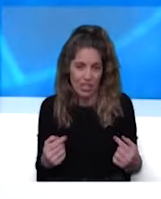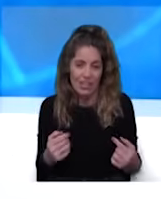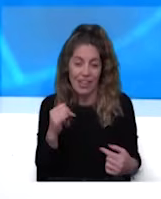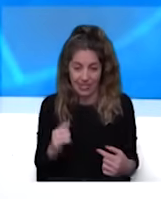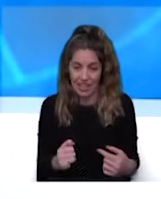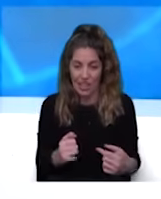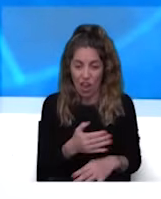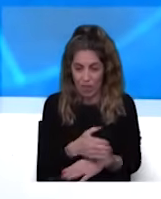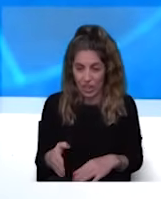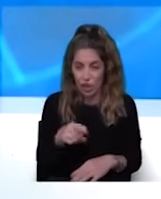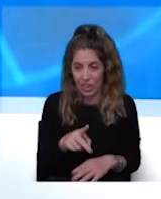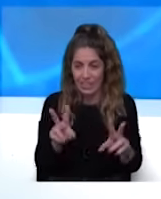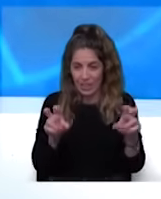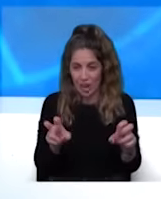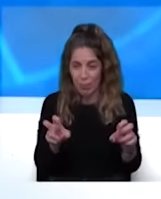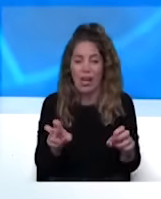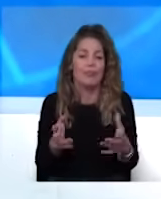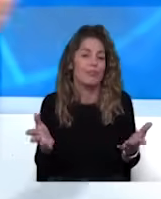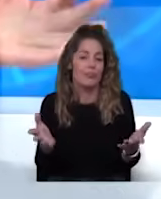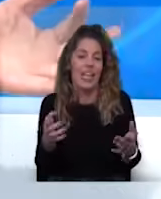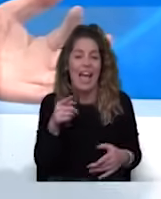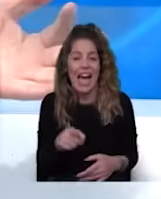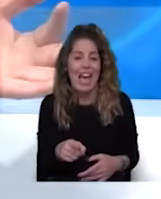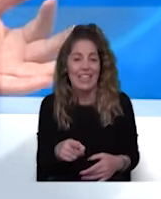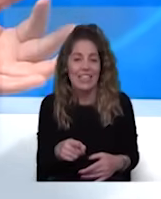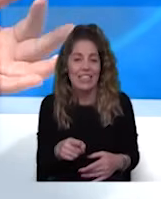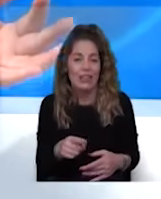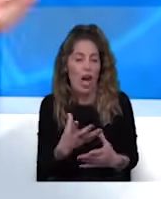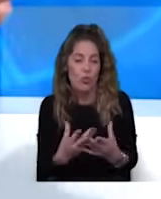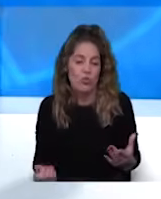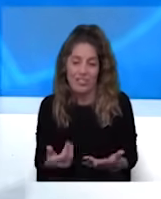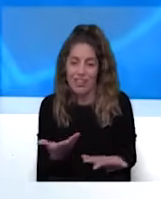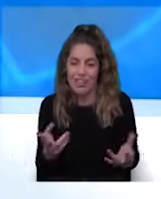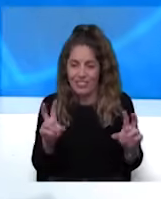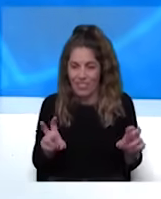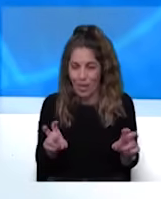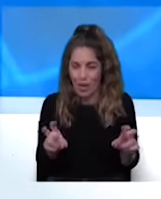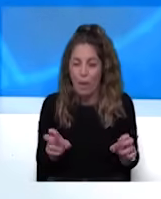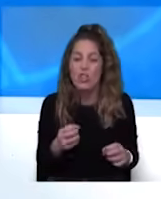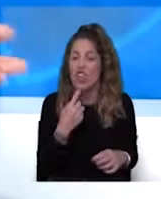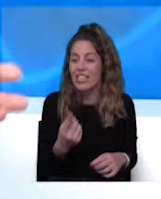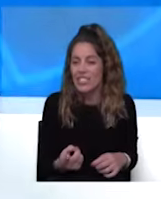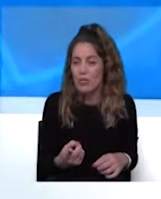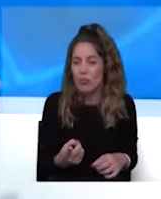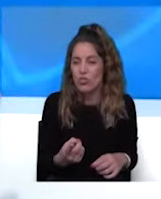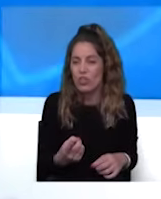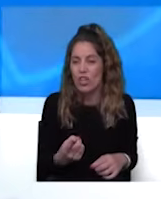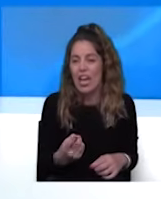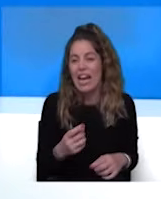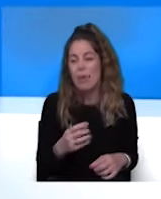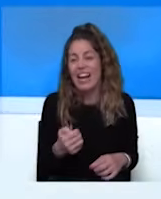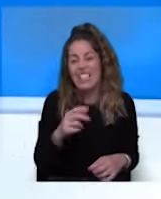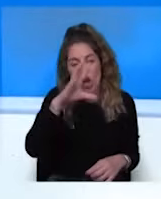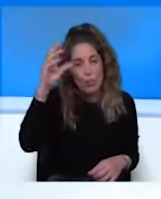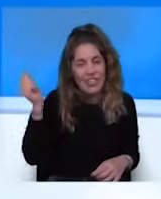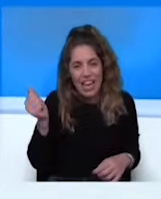tienen efecto en este tema digamos Bueno ahí está la ausencia de este tema por eso decimos es una pandemia casi olvidada